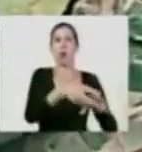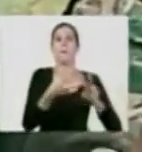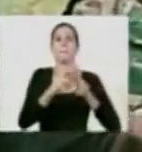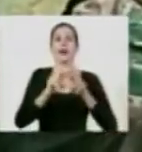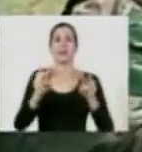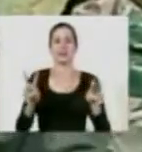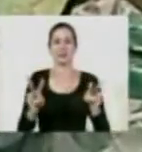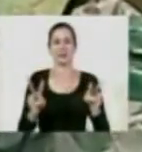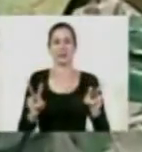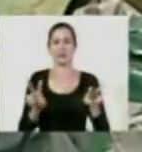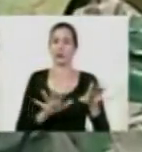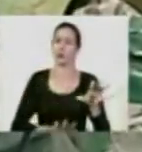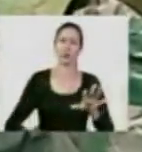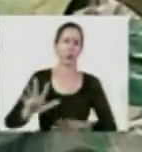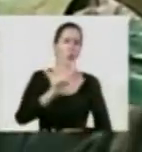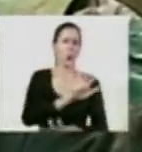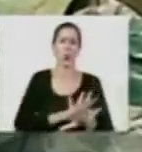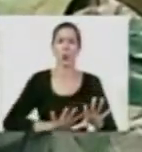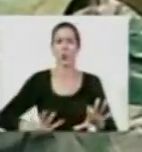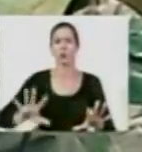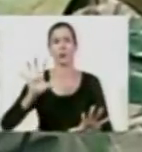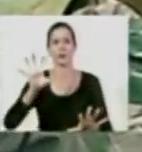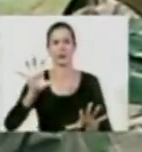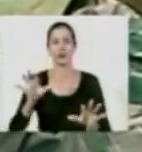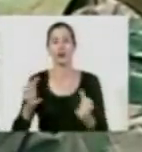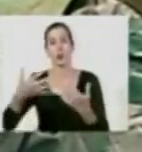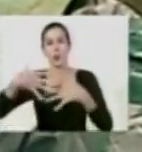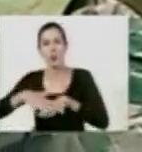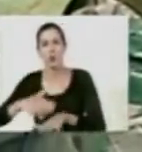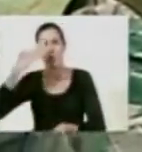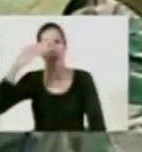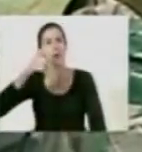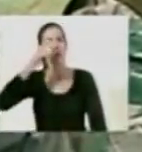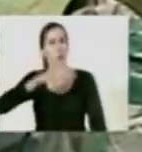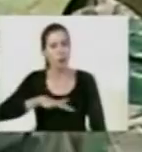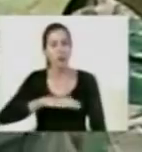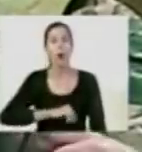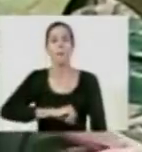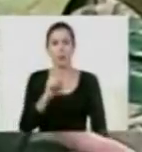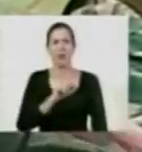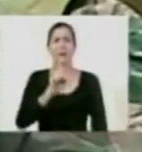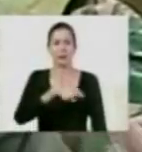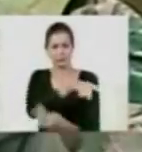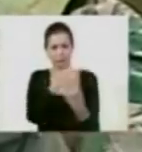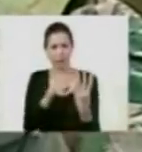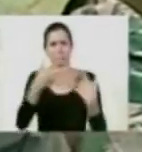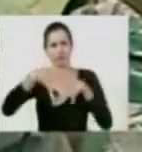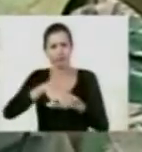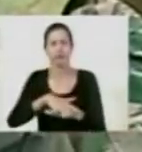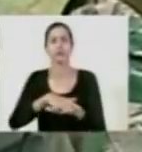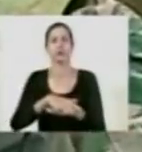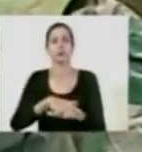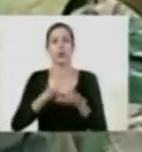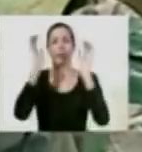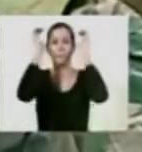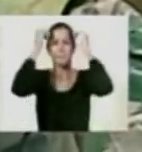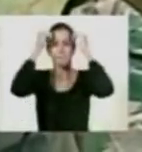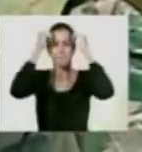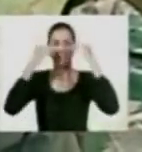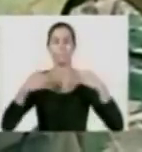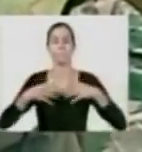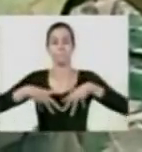el territorio nacional, la unión cívico-militar, policial también, como usted dice, las milicias populares de